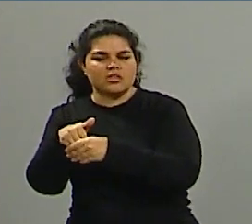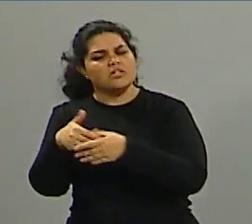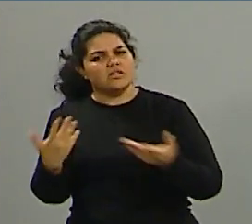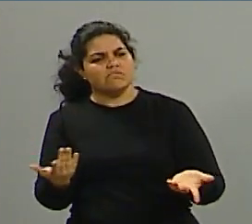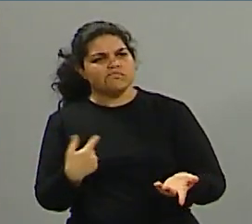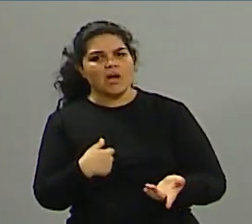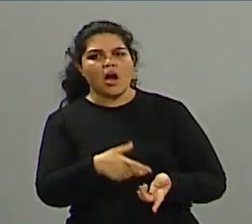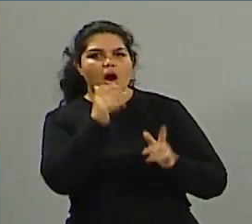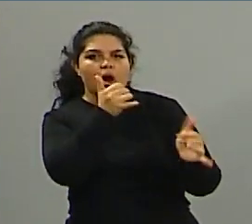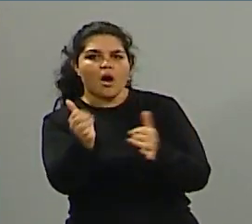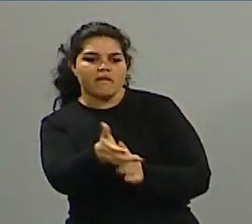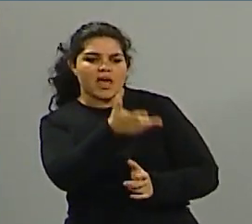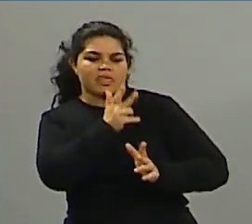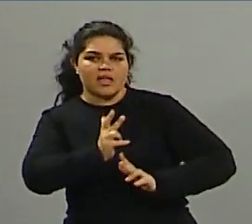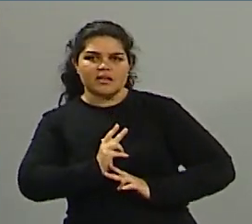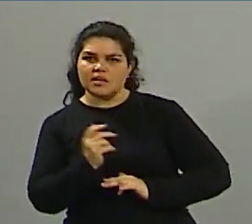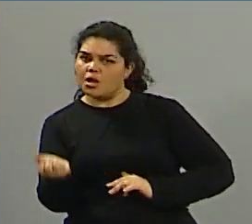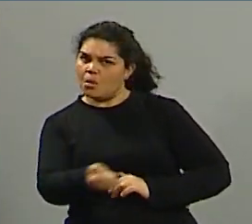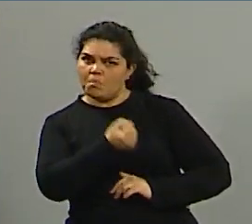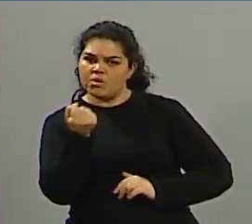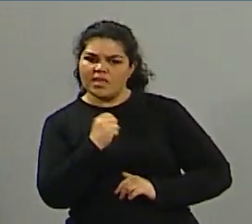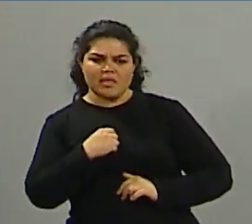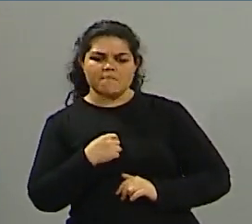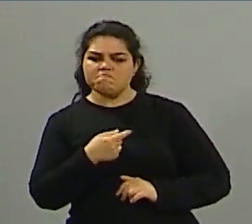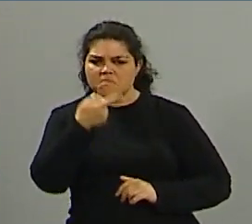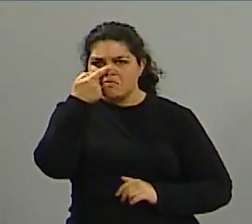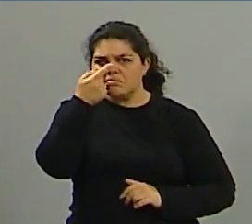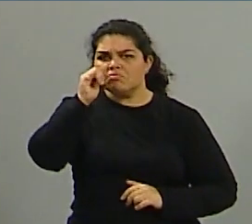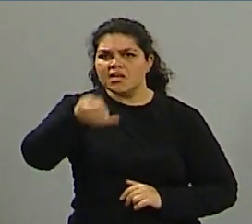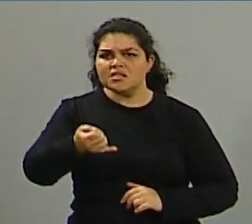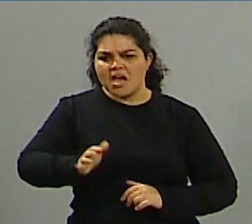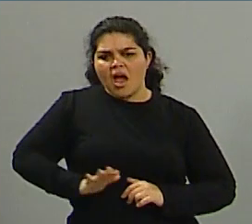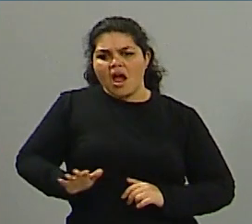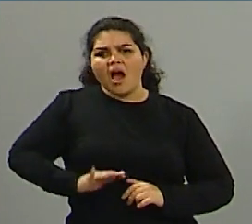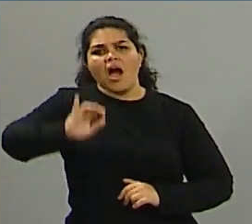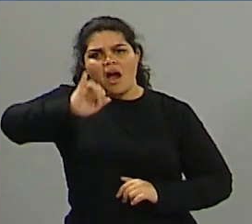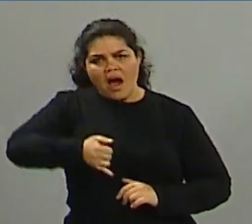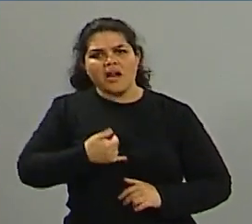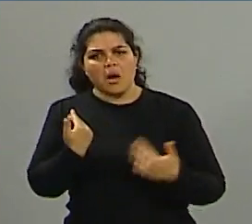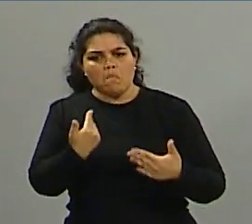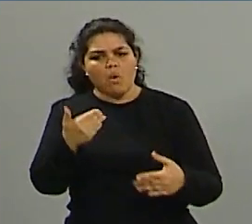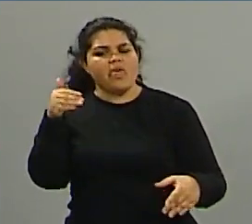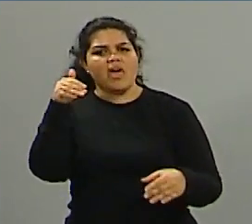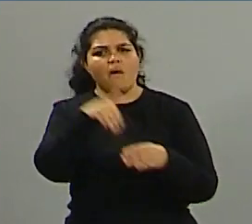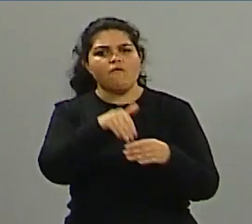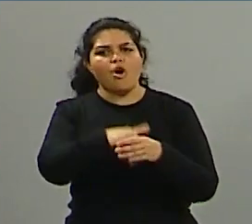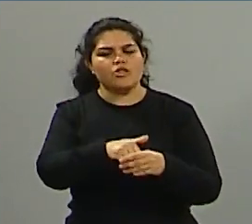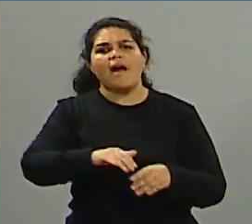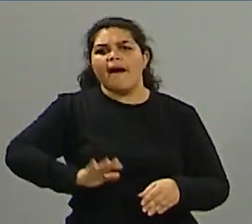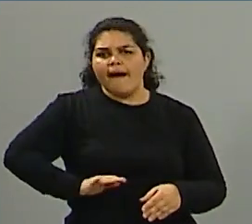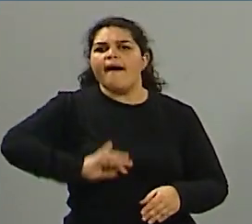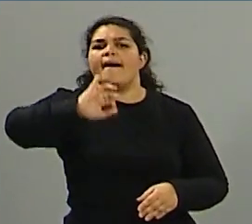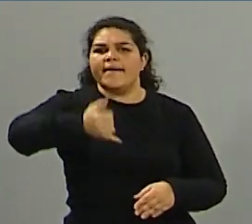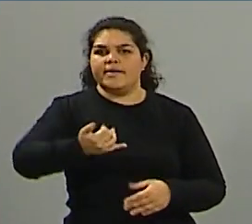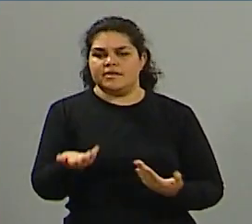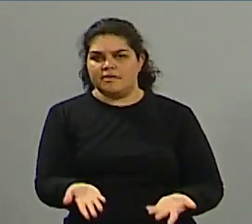¿no? Además tuvo eso, Milei, que generó, no solamente captó el voto, sino captó el interés como para que los chicos decidieran participar. Digo,